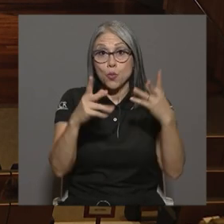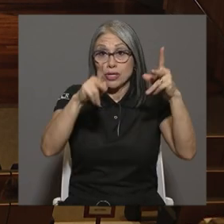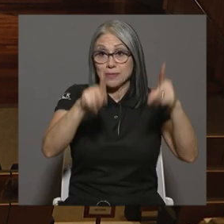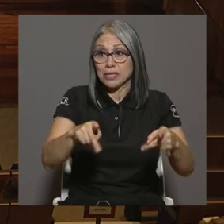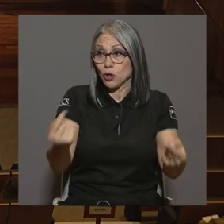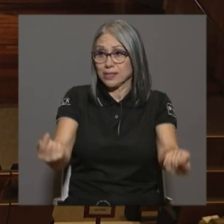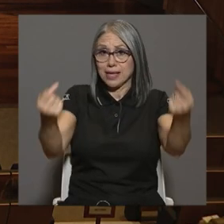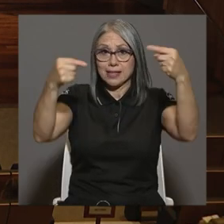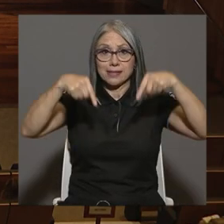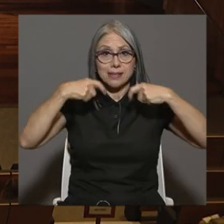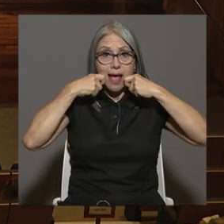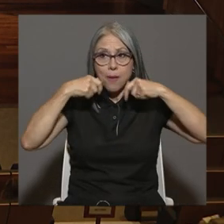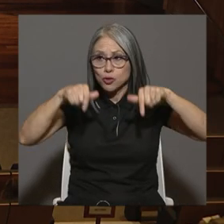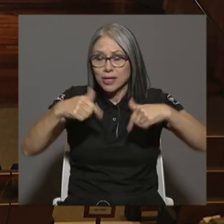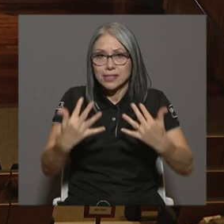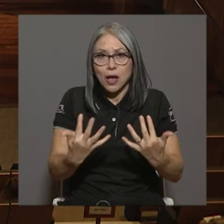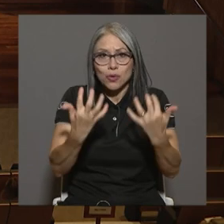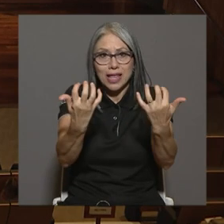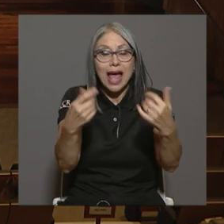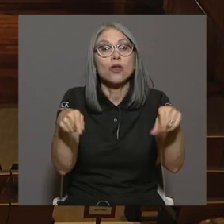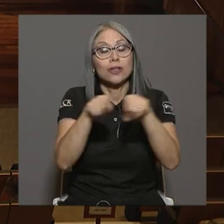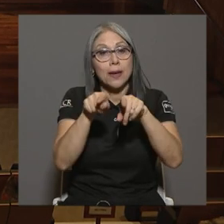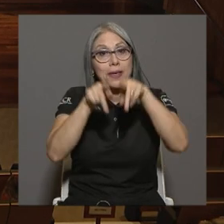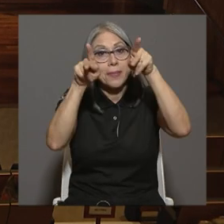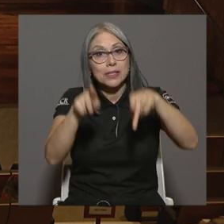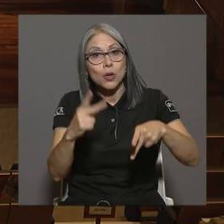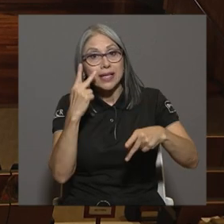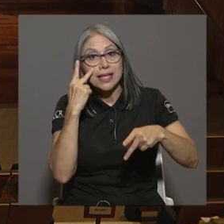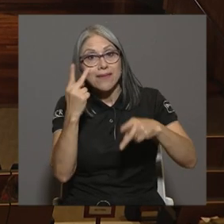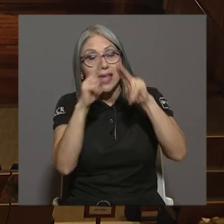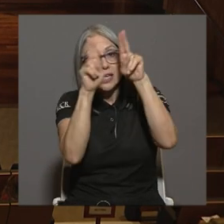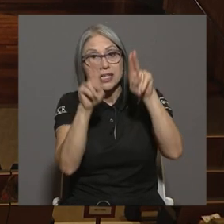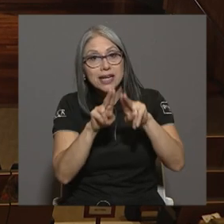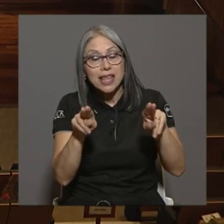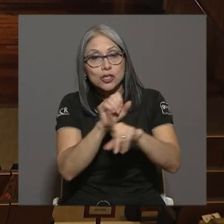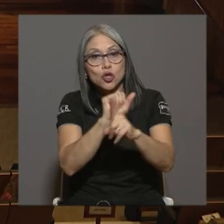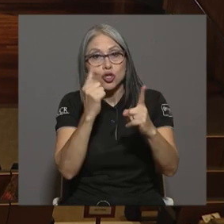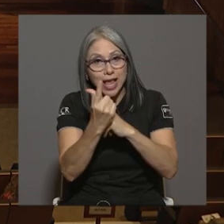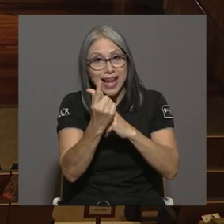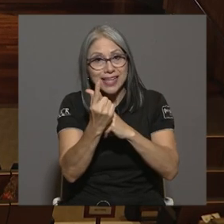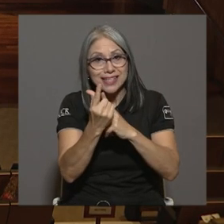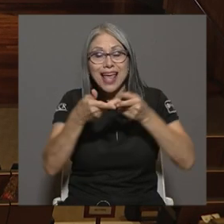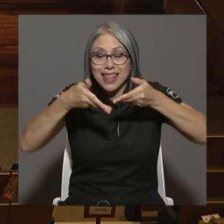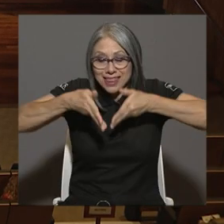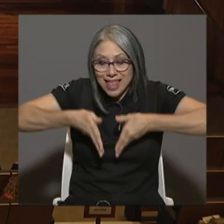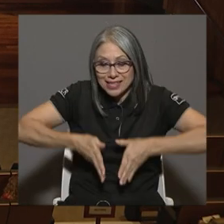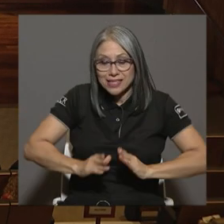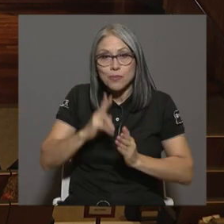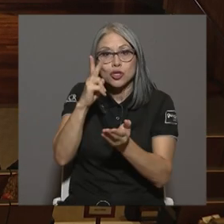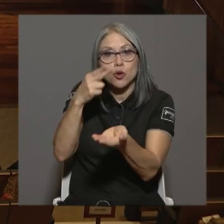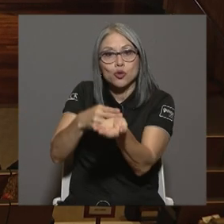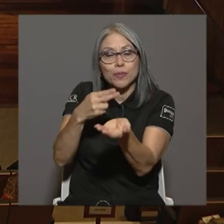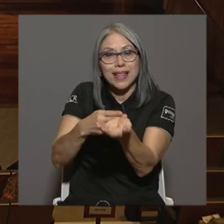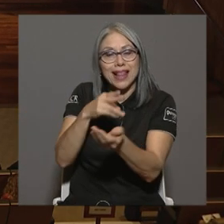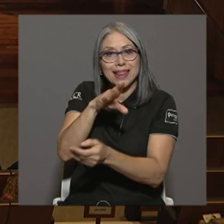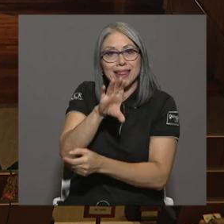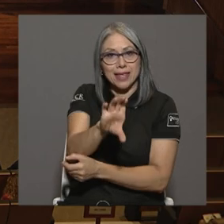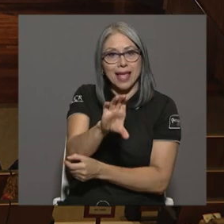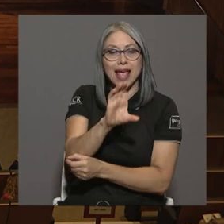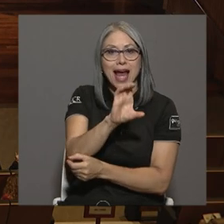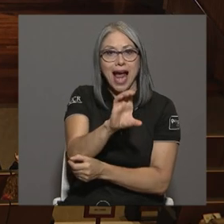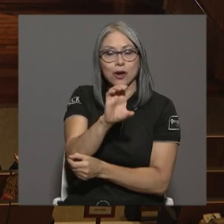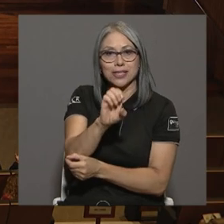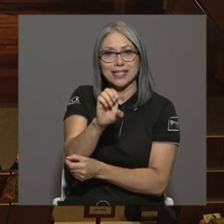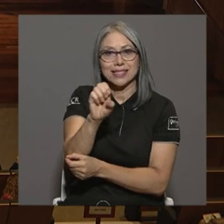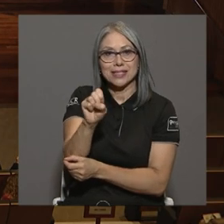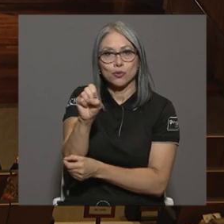este auditorio y las que nos ven por las redes sociales, nacimos en un hospital de la Caja Costarricense del